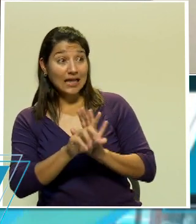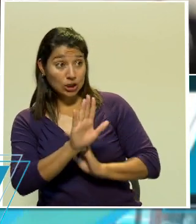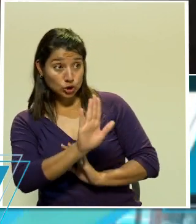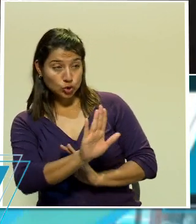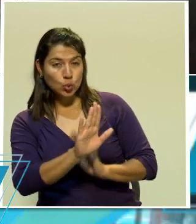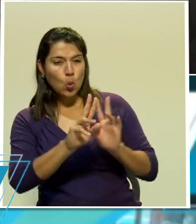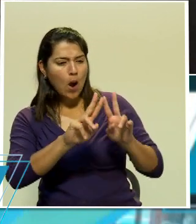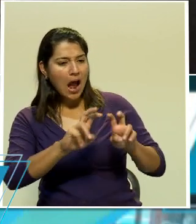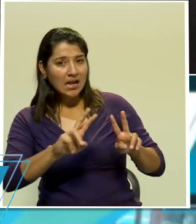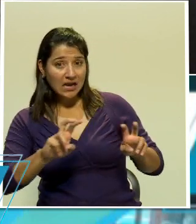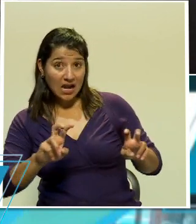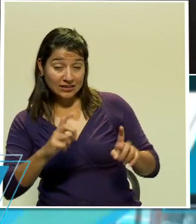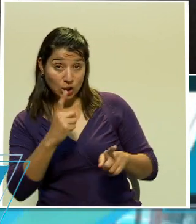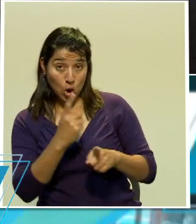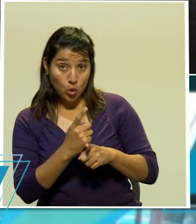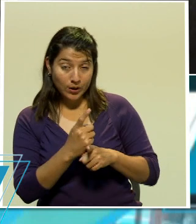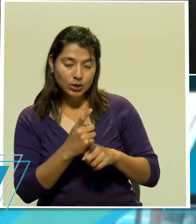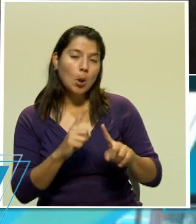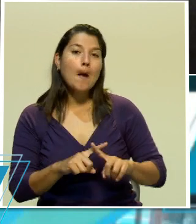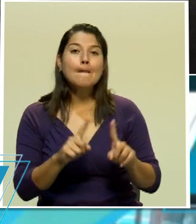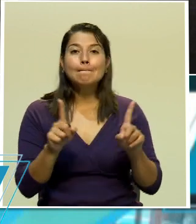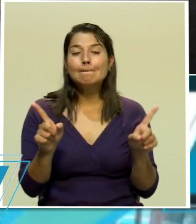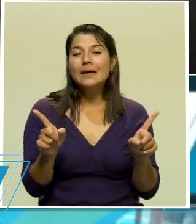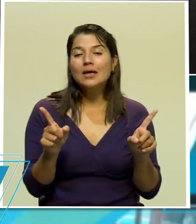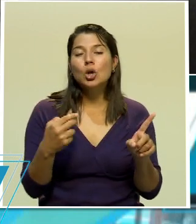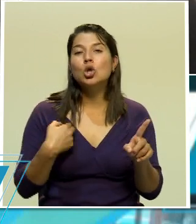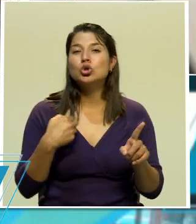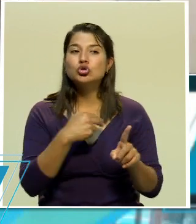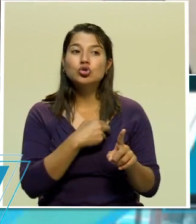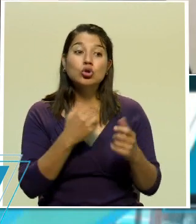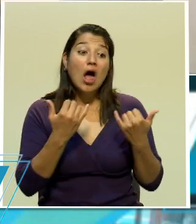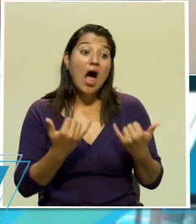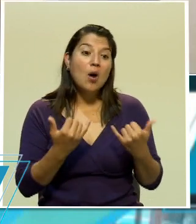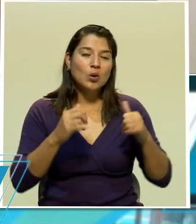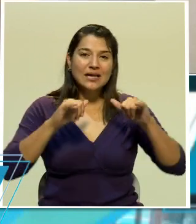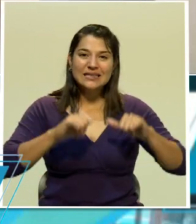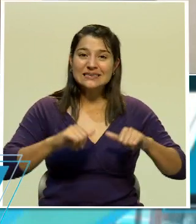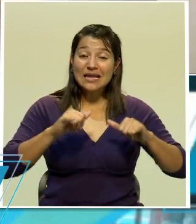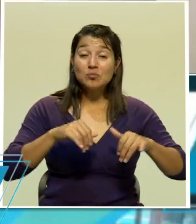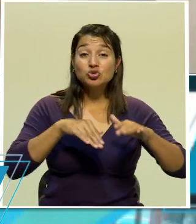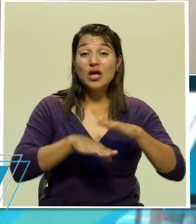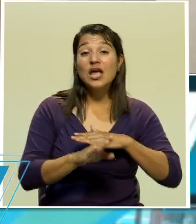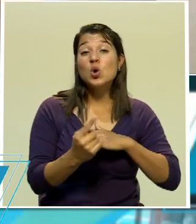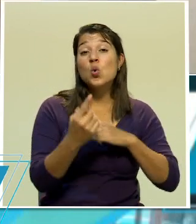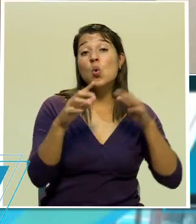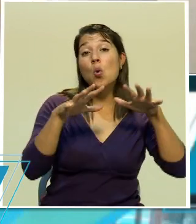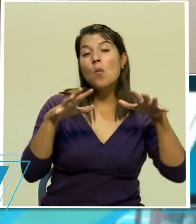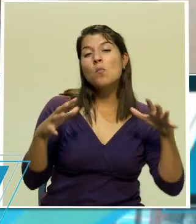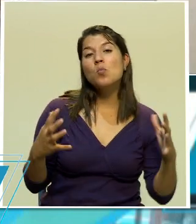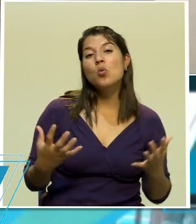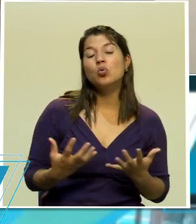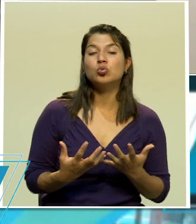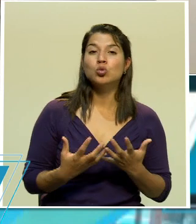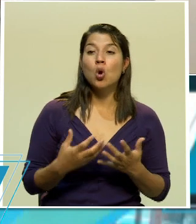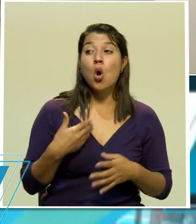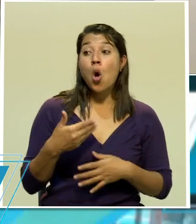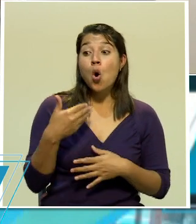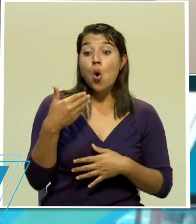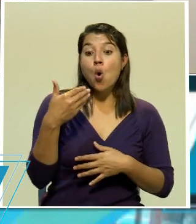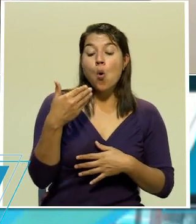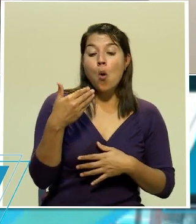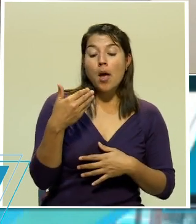suyo sea correcto, pero vivimos en un mundo en donde las narrativas dominan en muchos